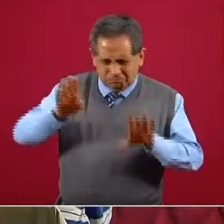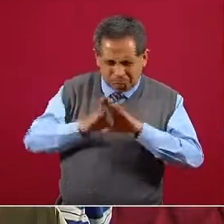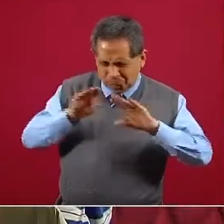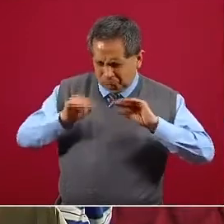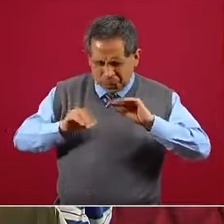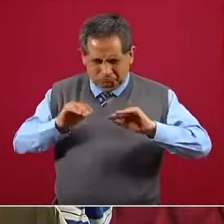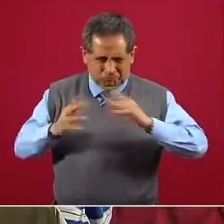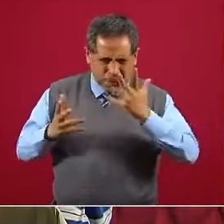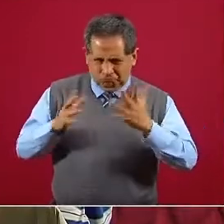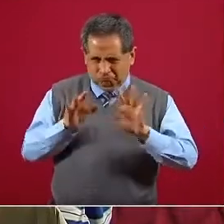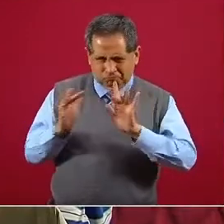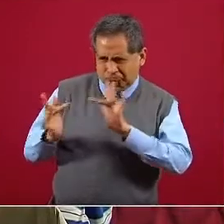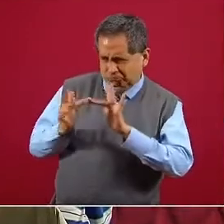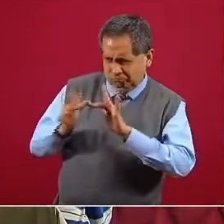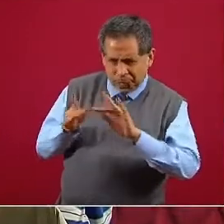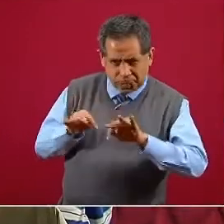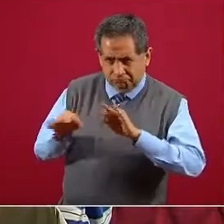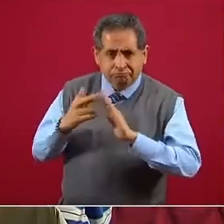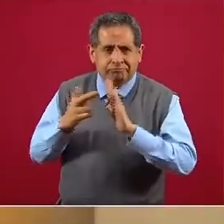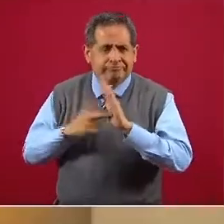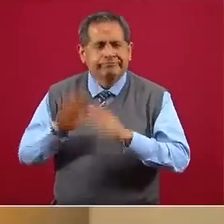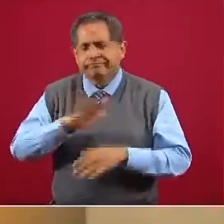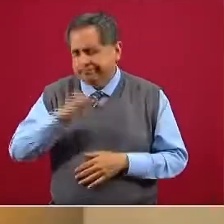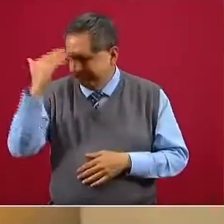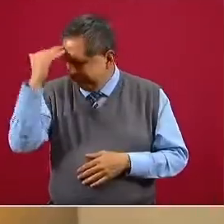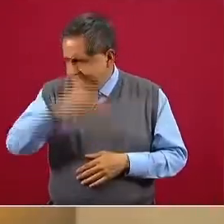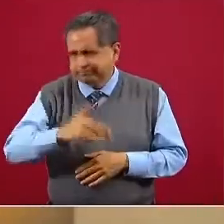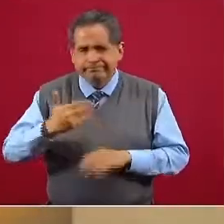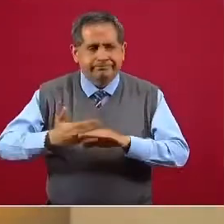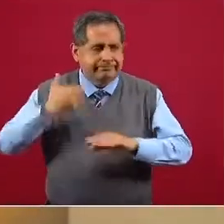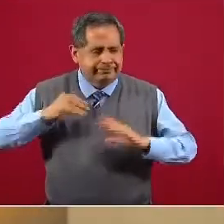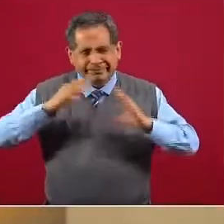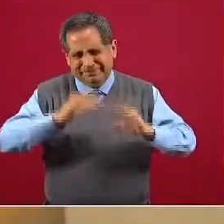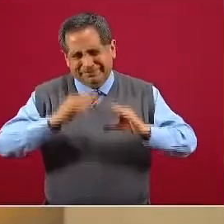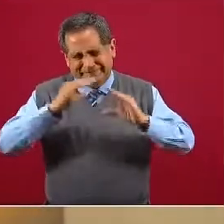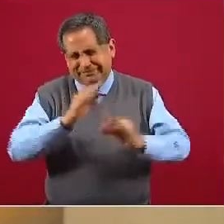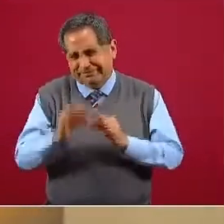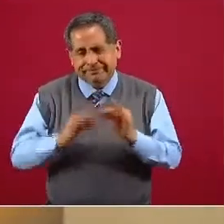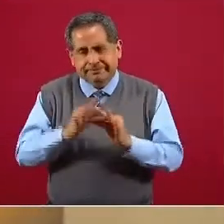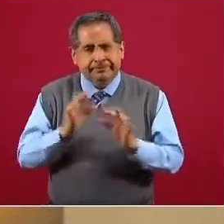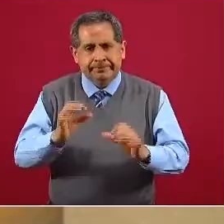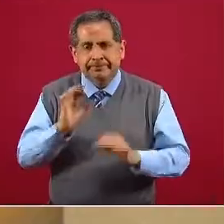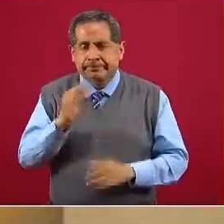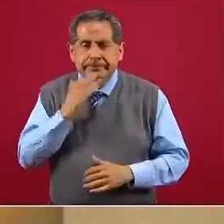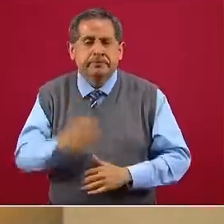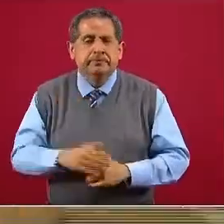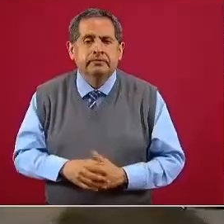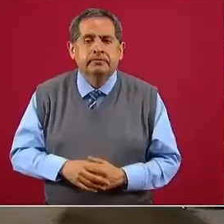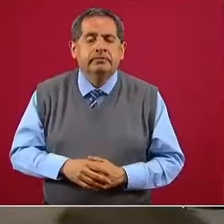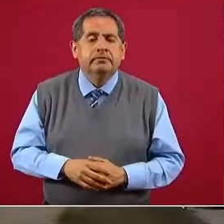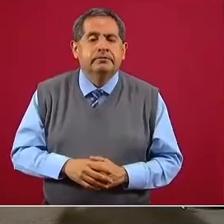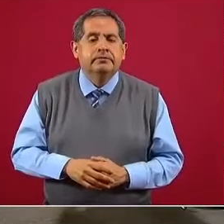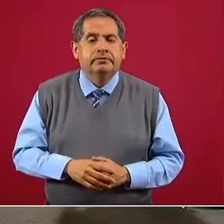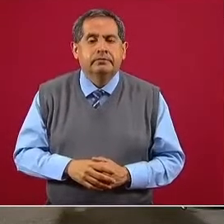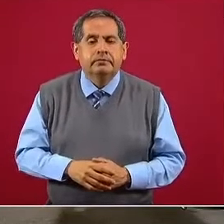entrenados para establecer estas medidas de sana distancia e higiene. La siguiente, por favor.